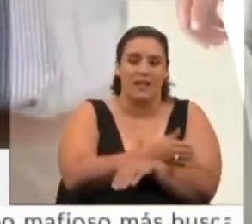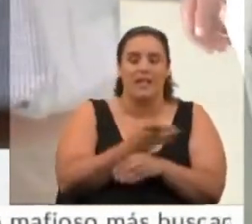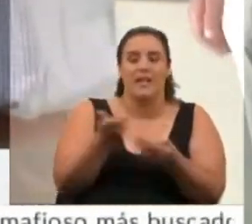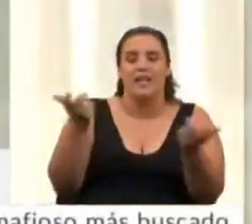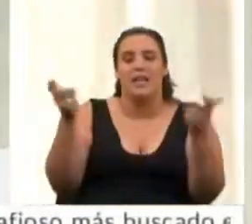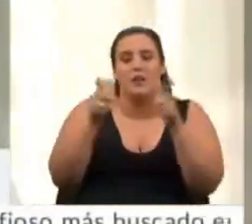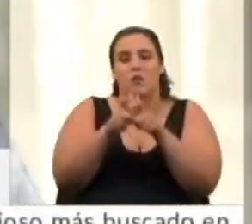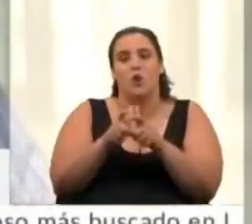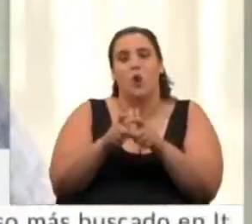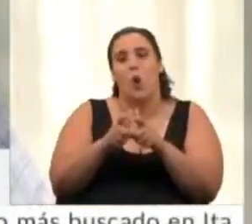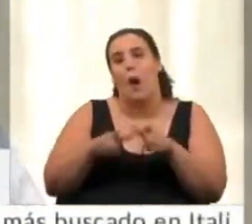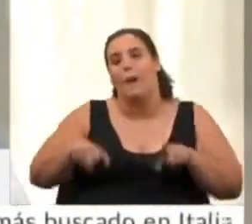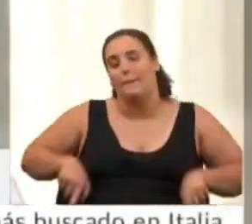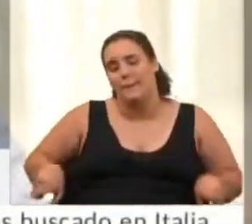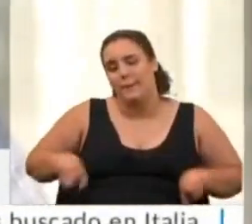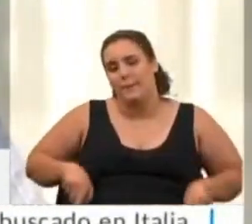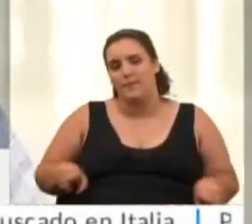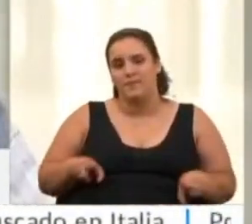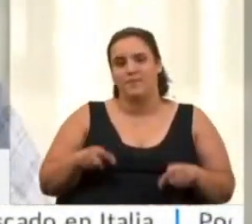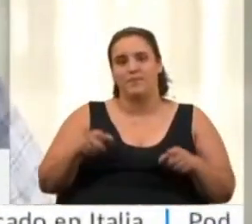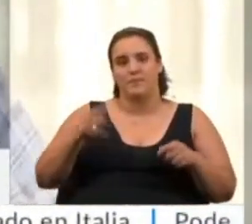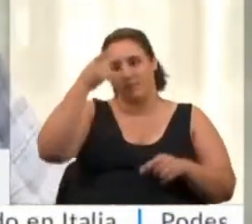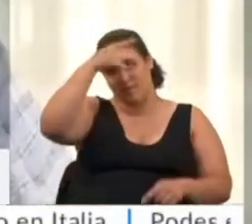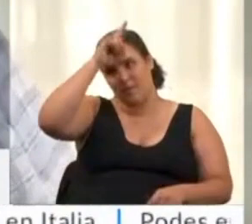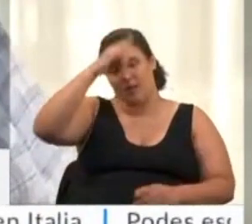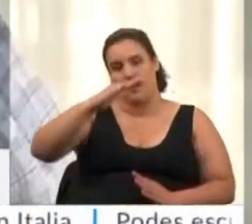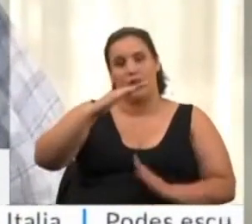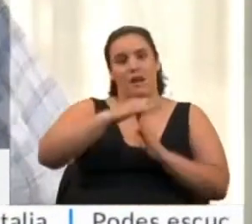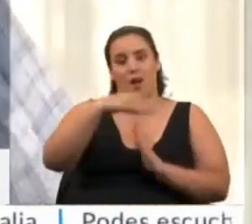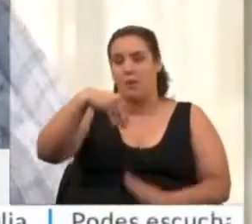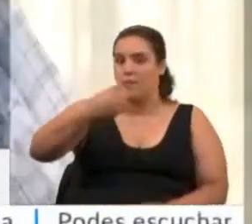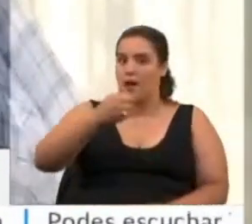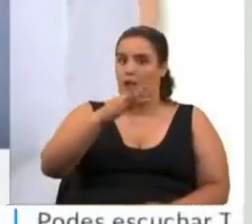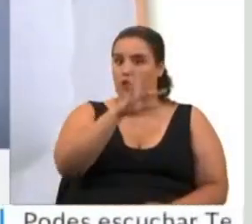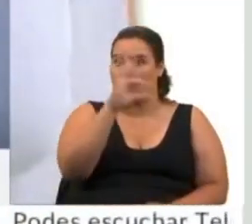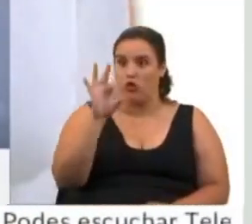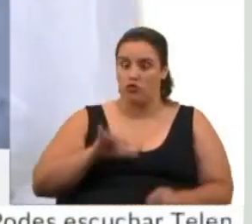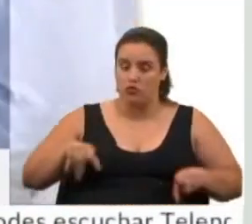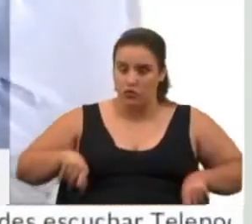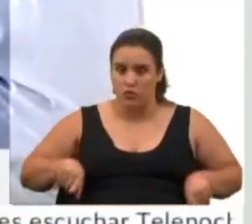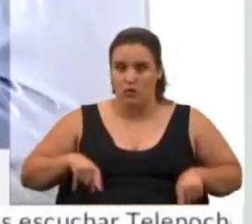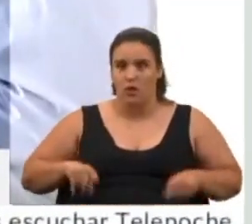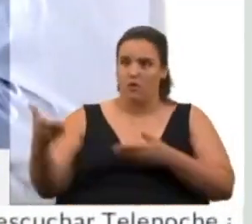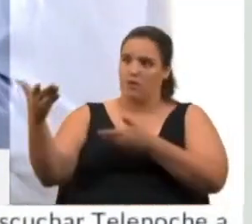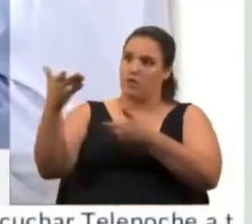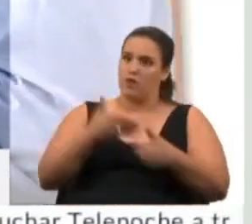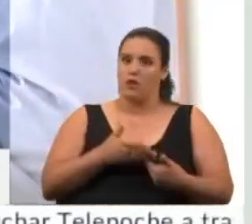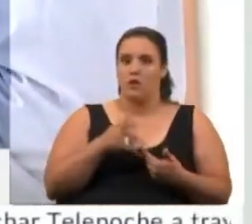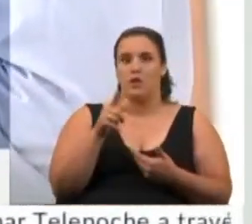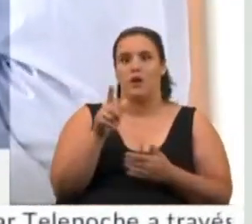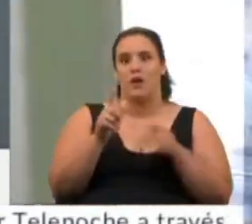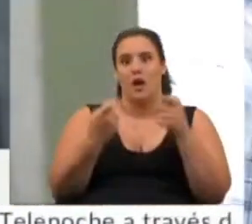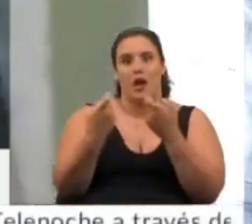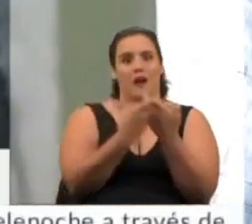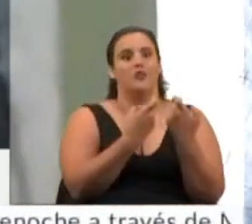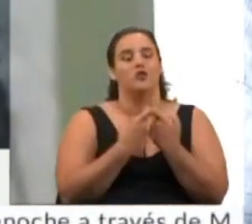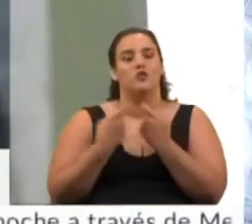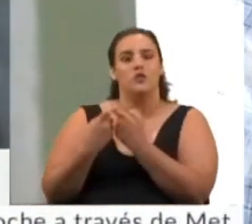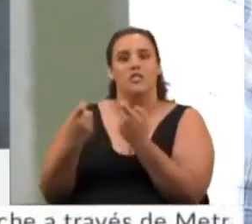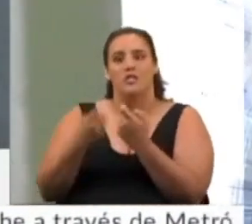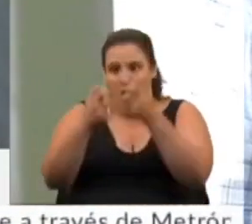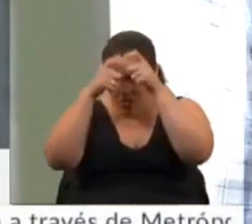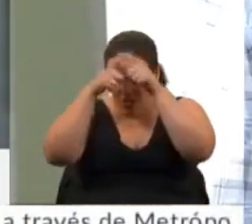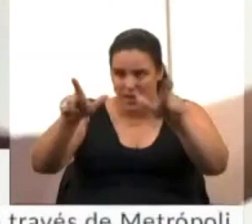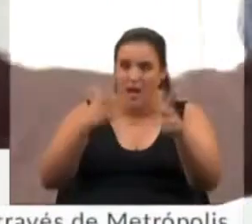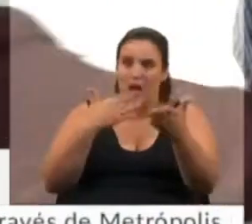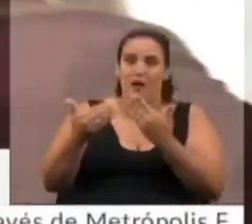Ganadería encabezada por el titular de esta cartera. Estamos hablando de Fernando Matos, quien recibió a las gremiales rurales para conversar sobre el